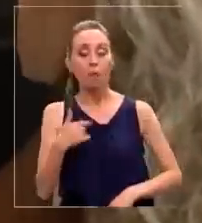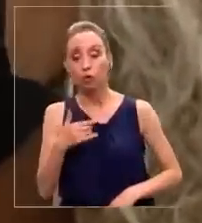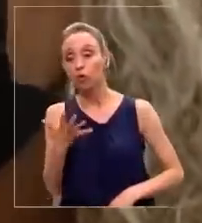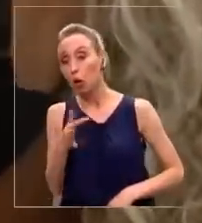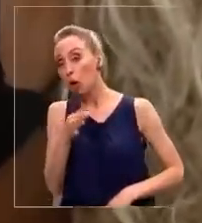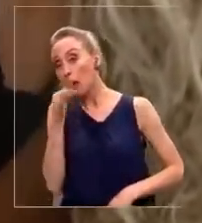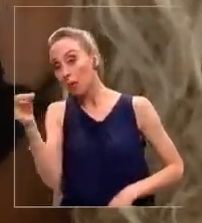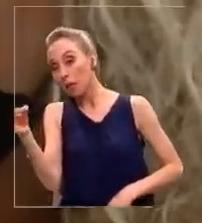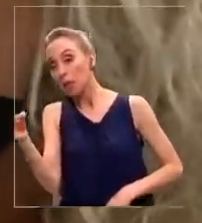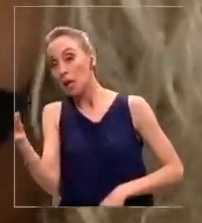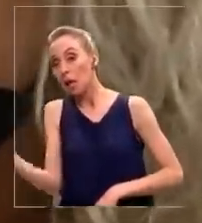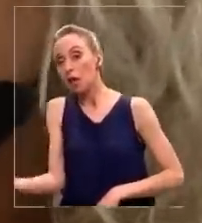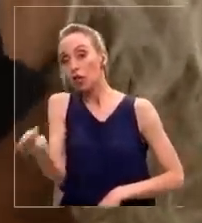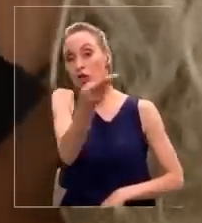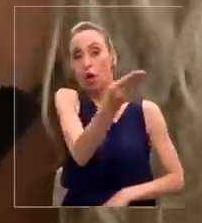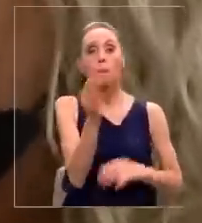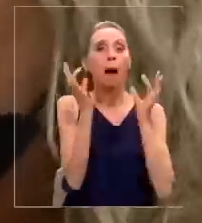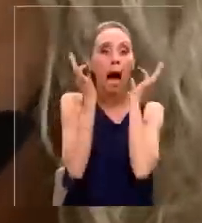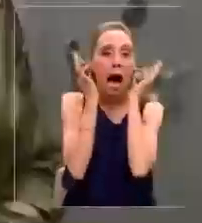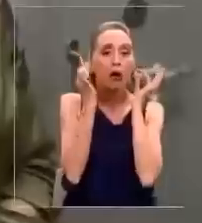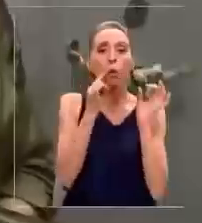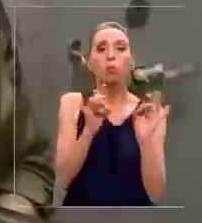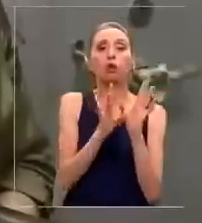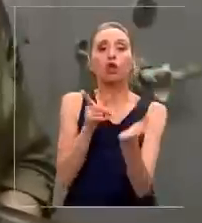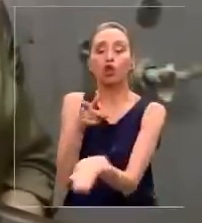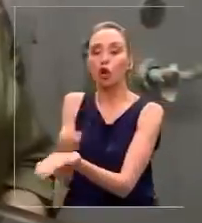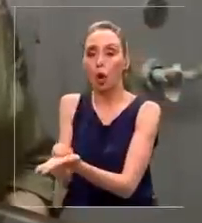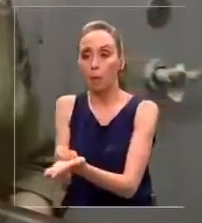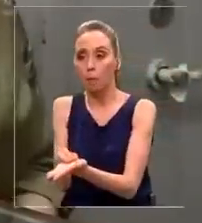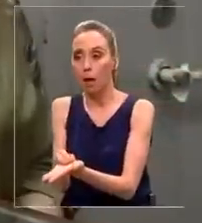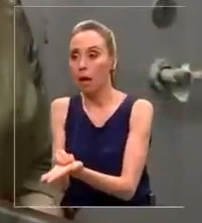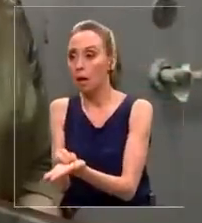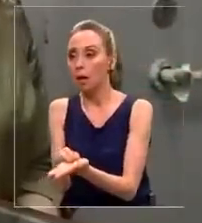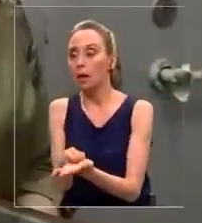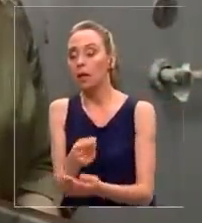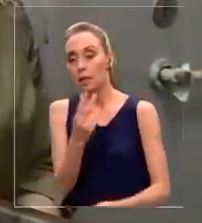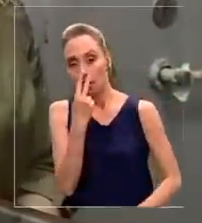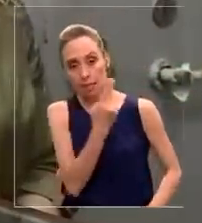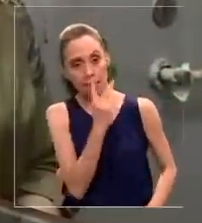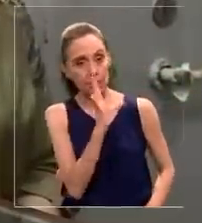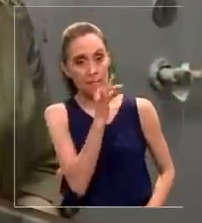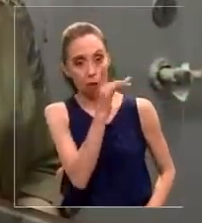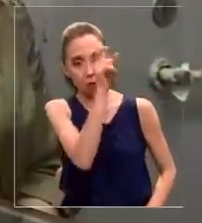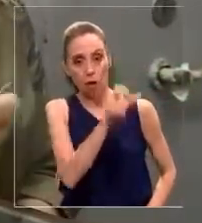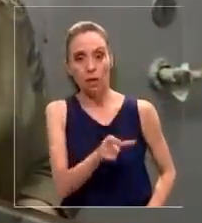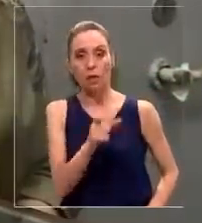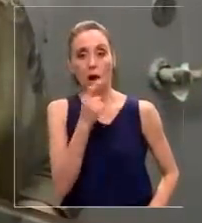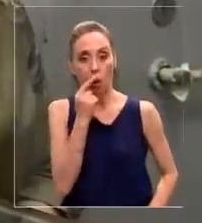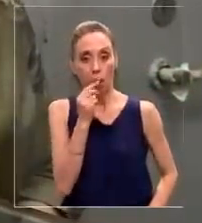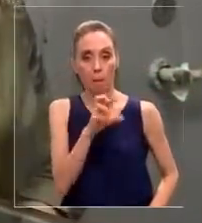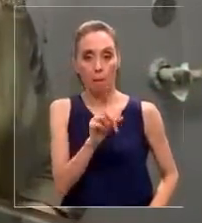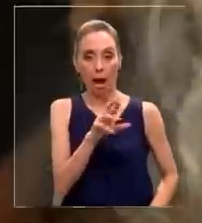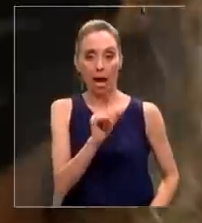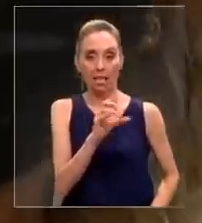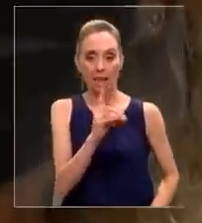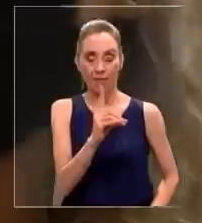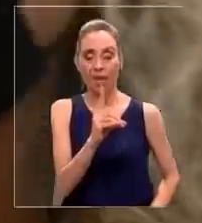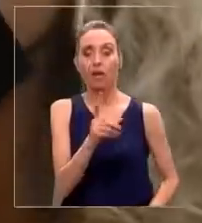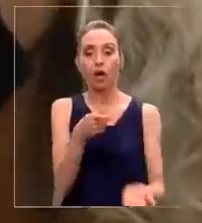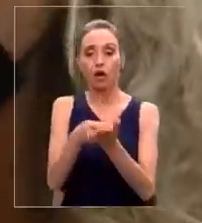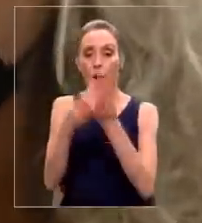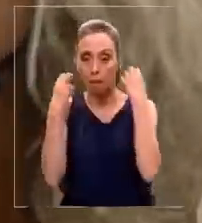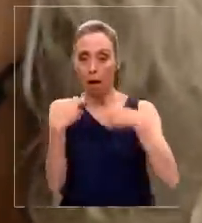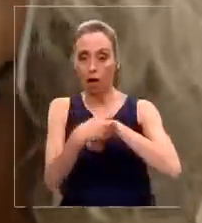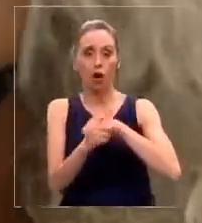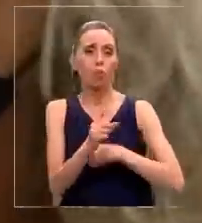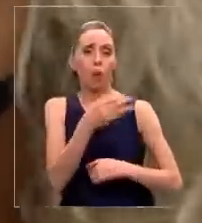dije sí, oye, podría llevarle unos aros si es que compra. Eso es cuando uno entiende que esa persona, o sea, que Marco Antonio López compraba joyas. No, es que no